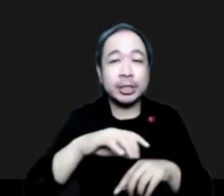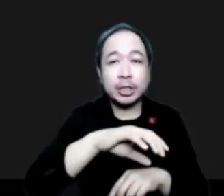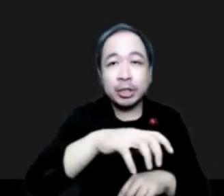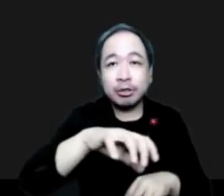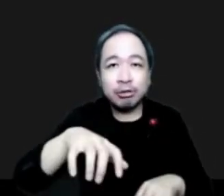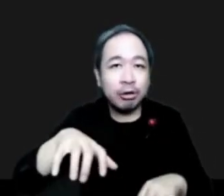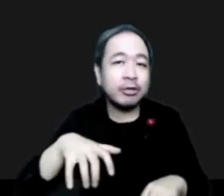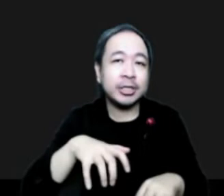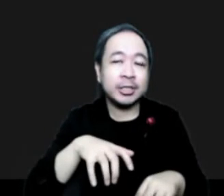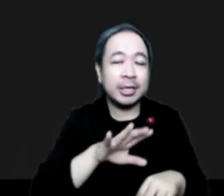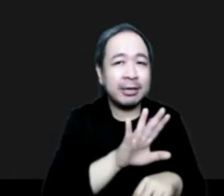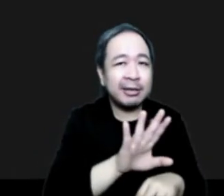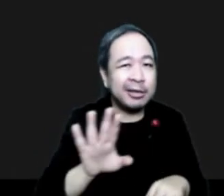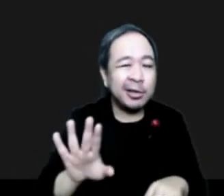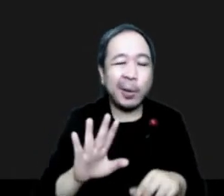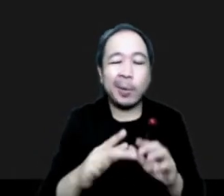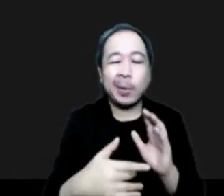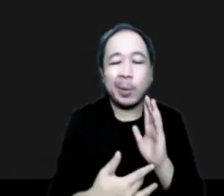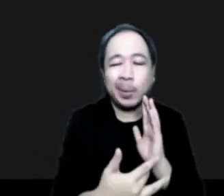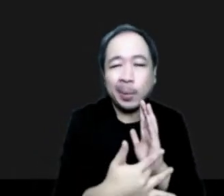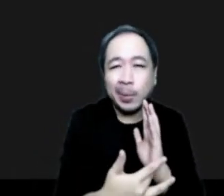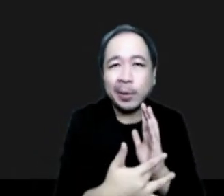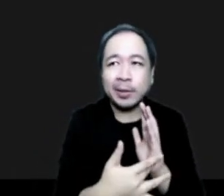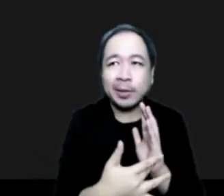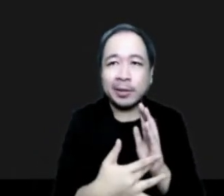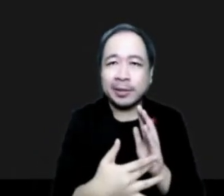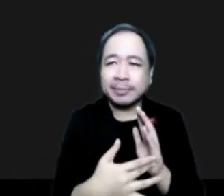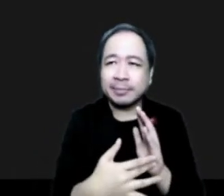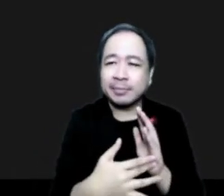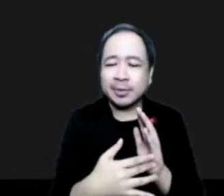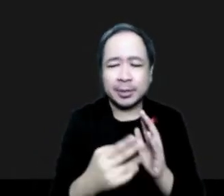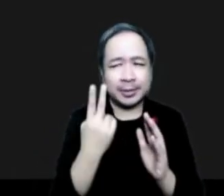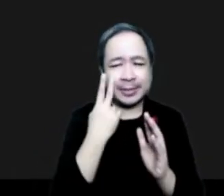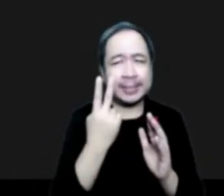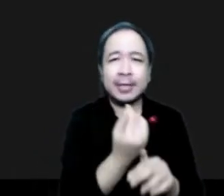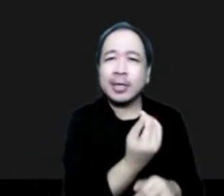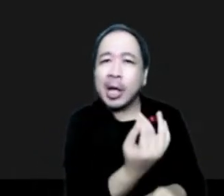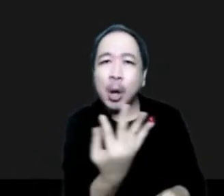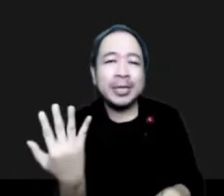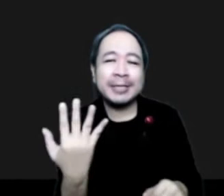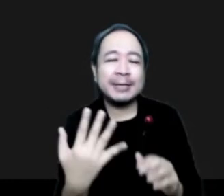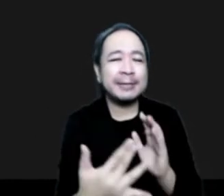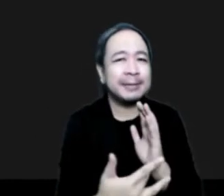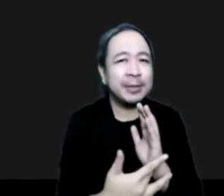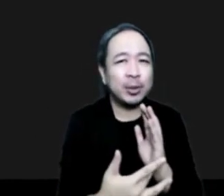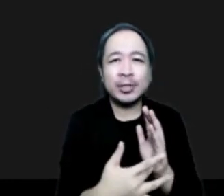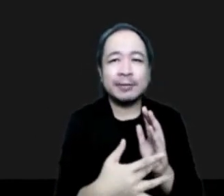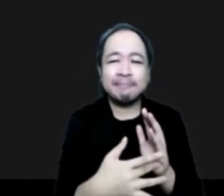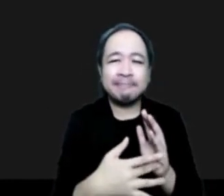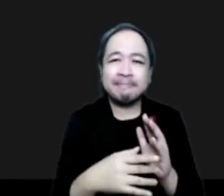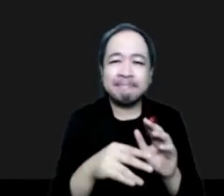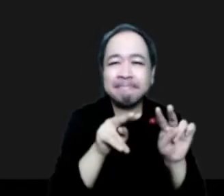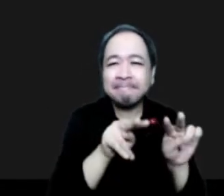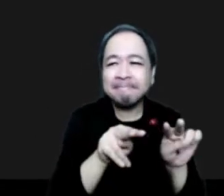necesitaba, cuántos sensores necesitaba cada país para poder mejorar la detección de las